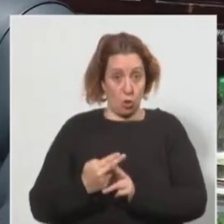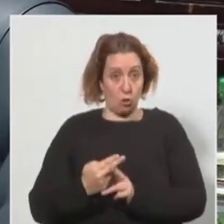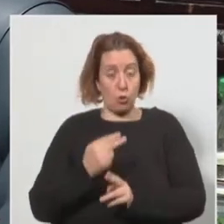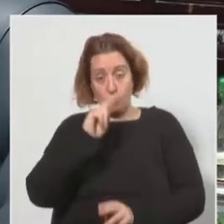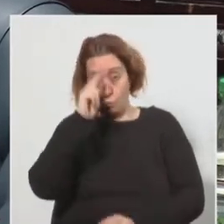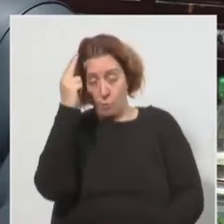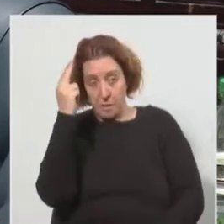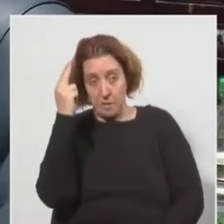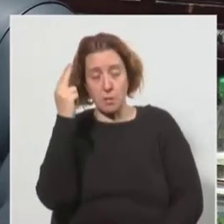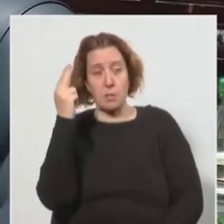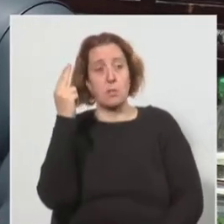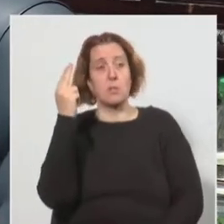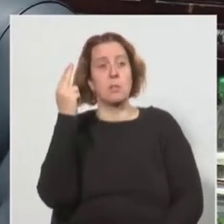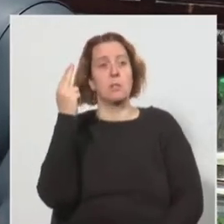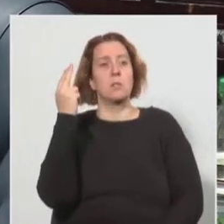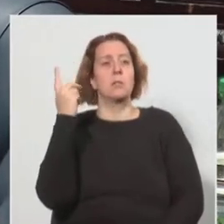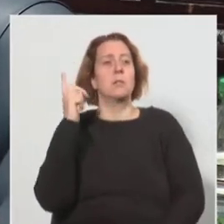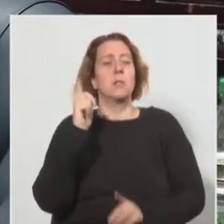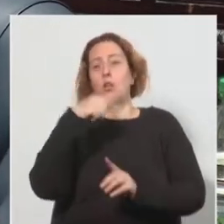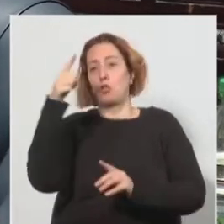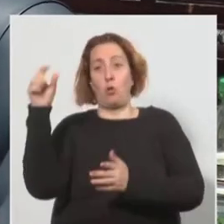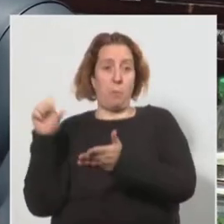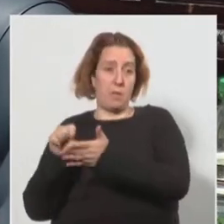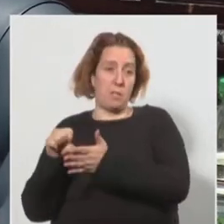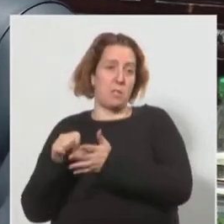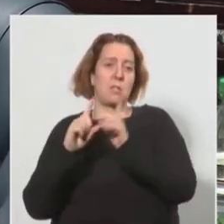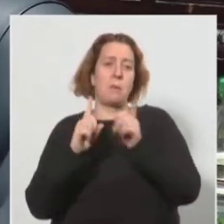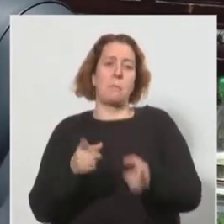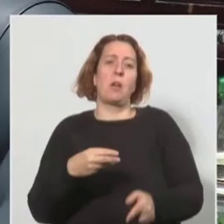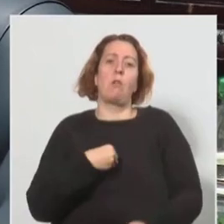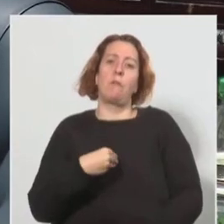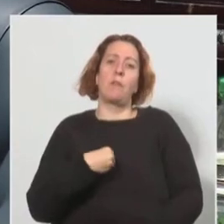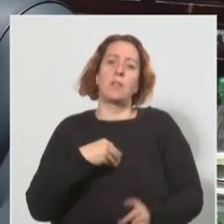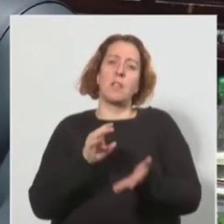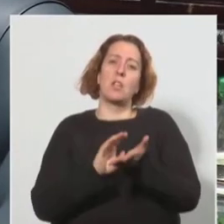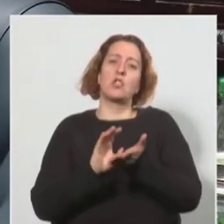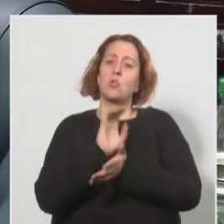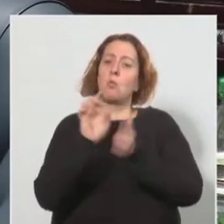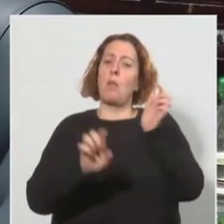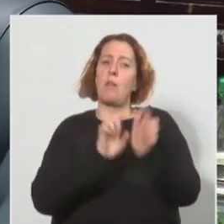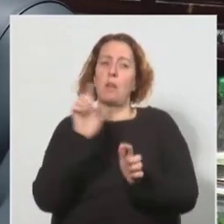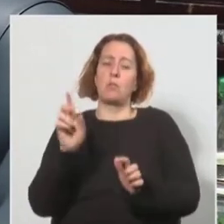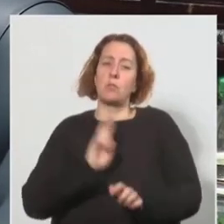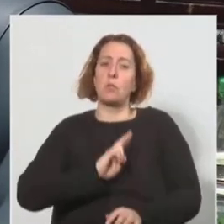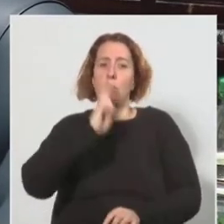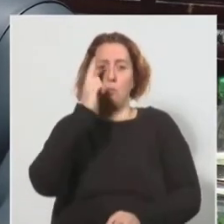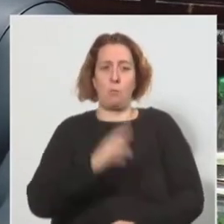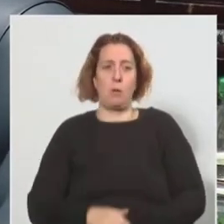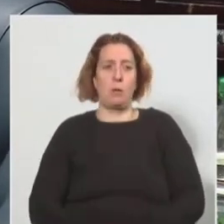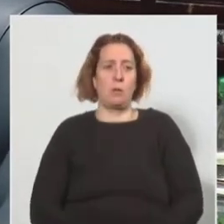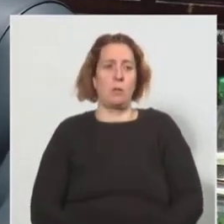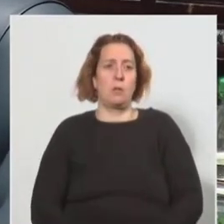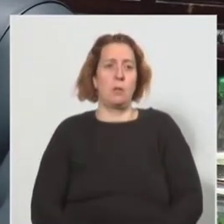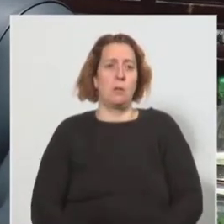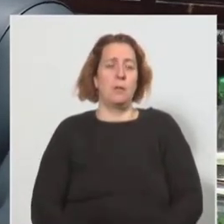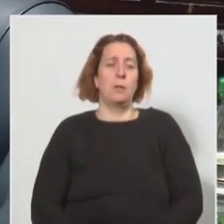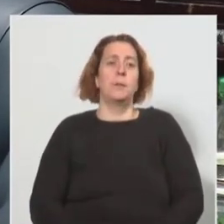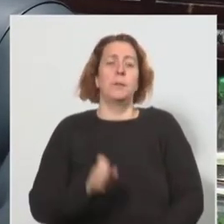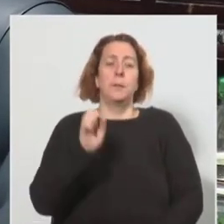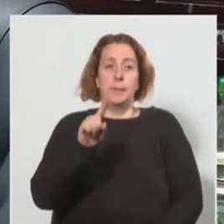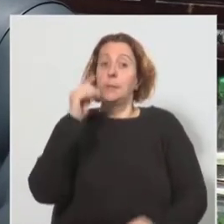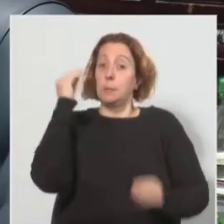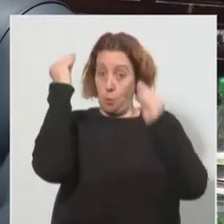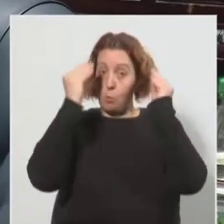país en el exterior como la confianza de los ciudadanos en el Uruguay. Y por eso